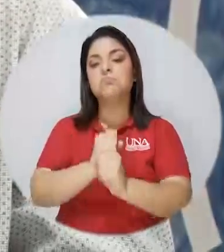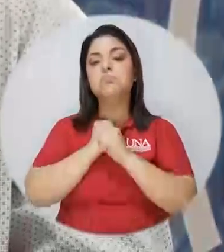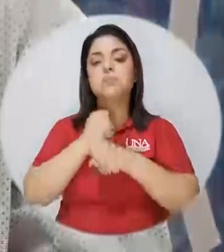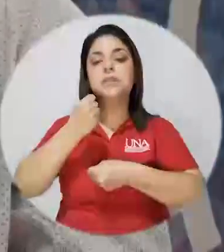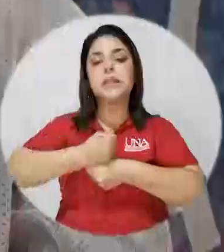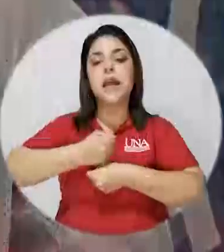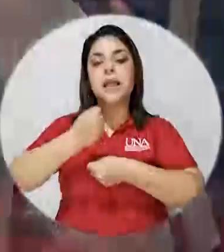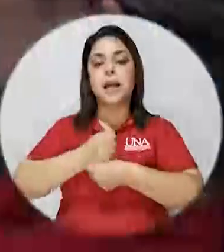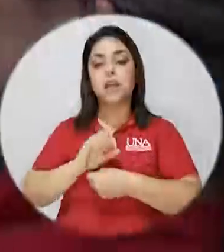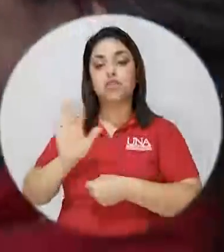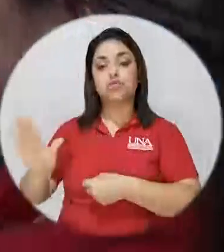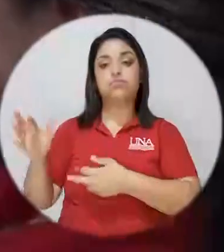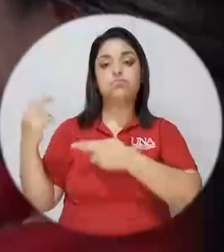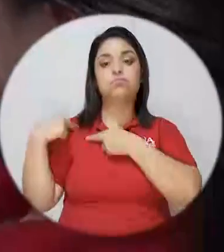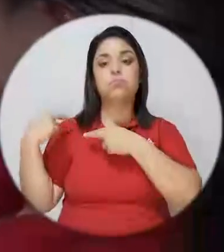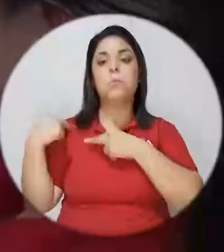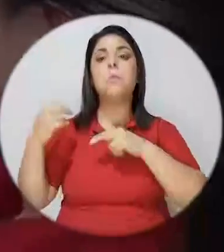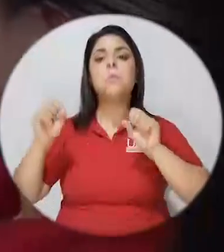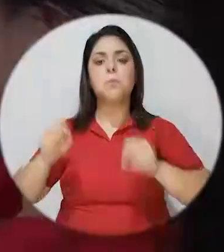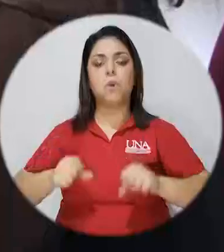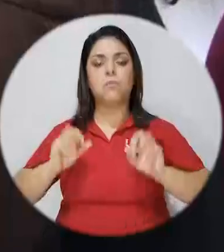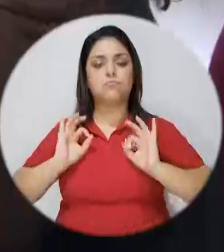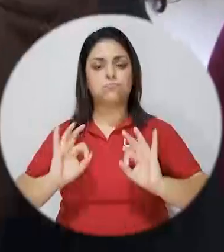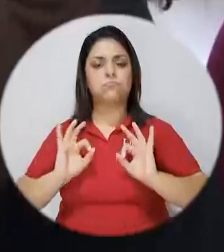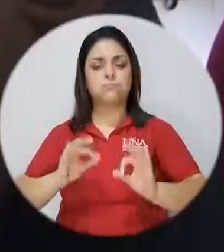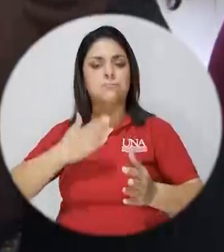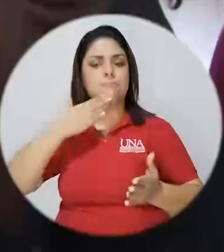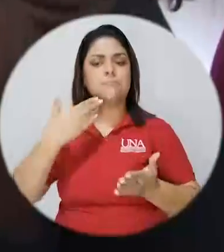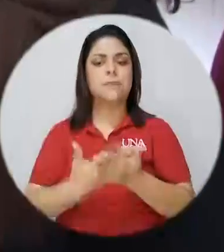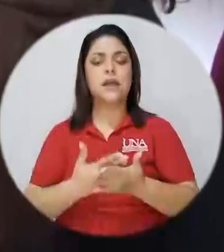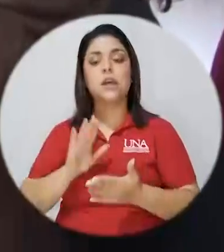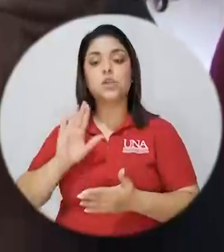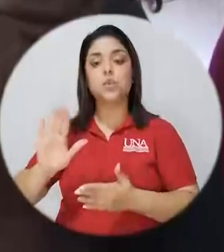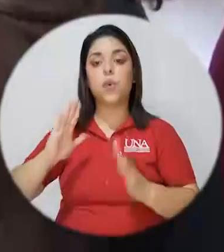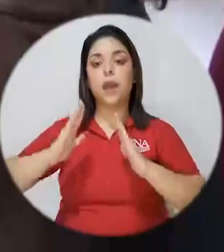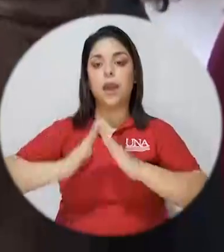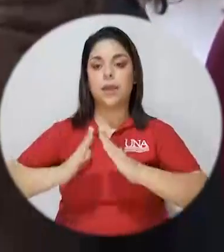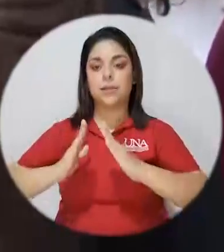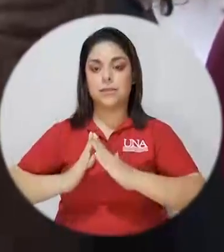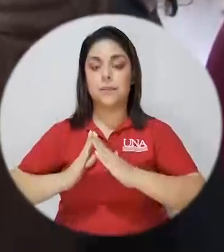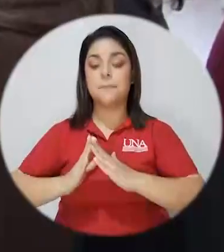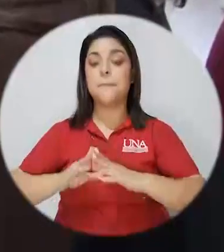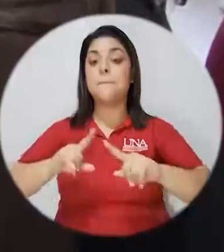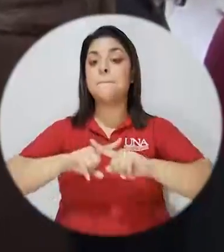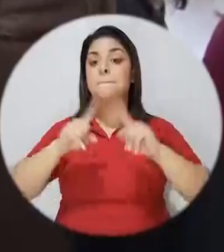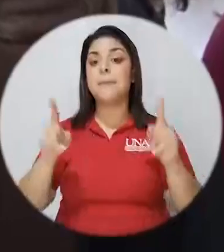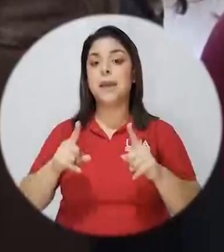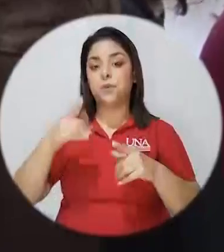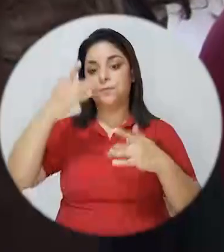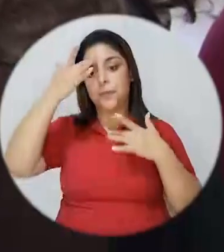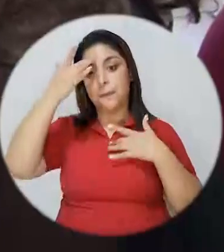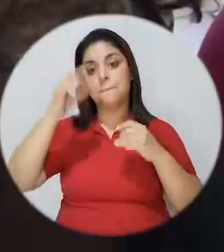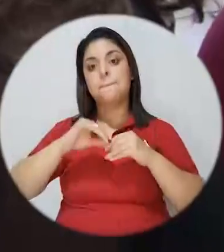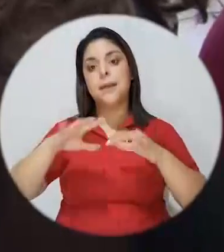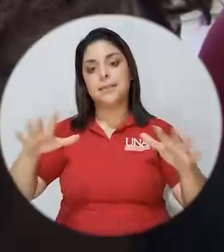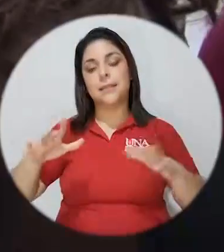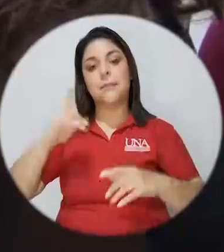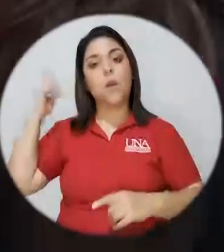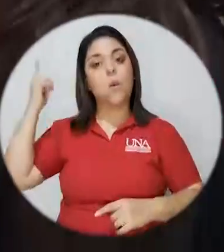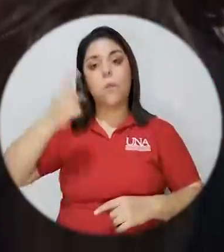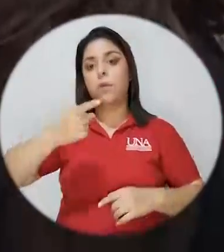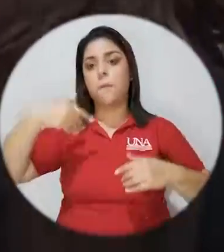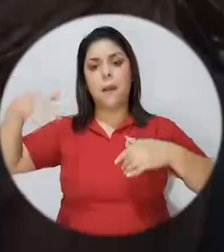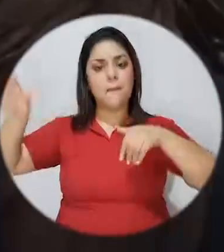que las tareas a realizar se realizarían de forma eficiente y efectiva desde sus hogares. La pandemia obligó